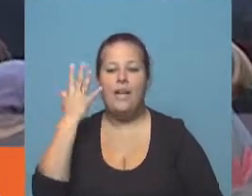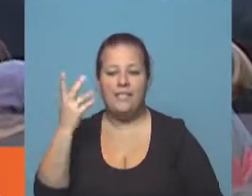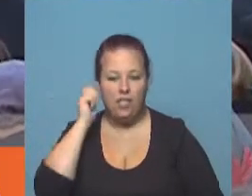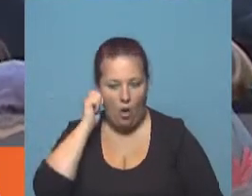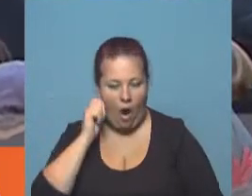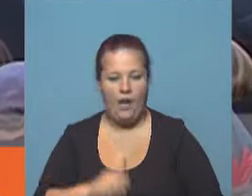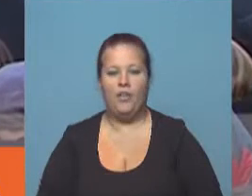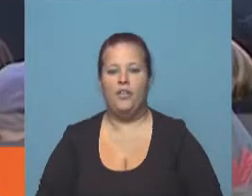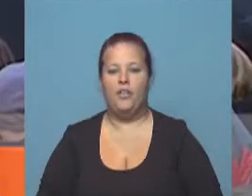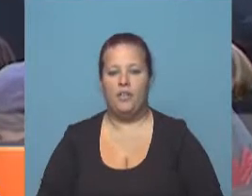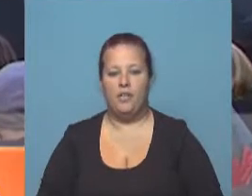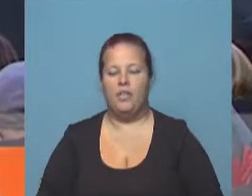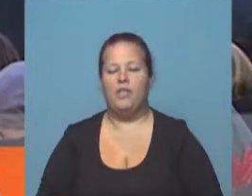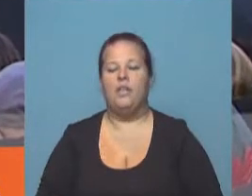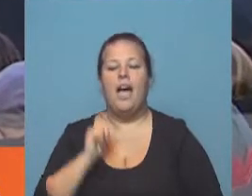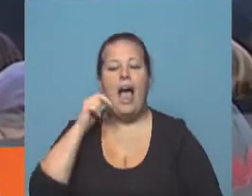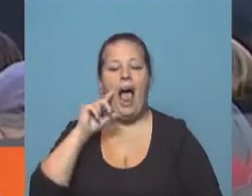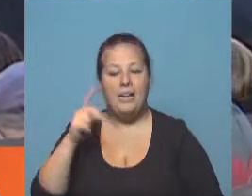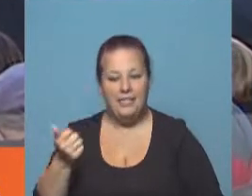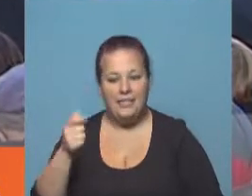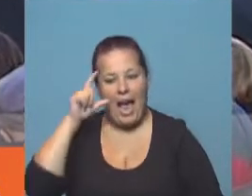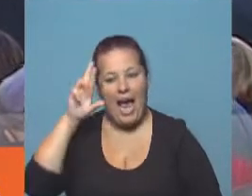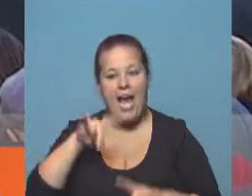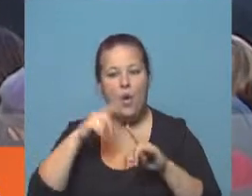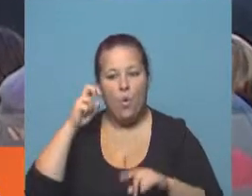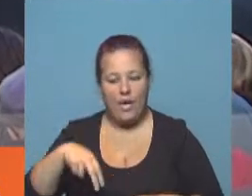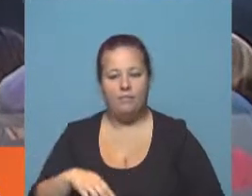años. García Tenorio Erwin.